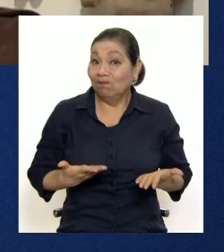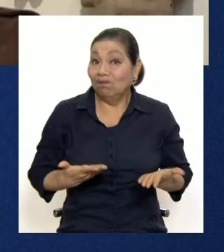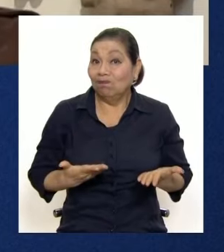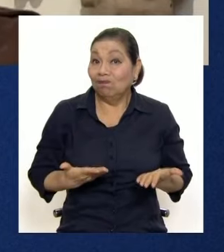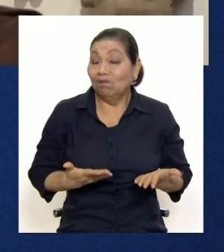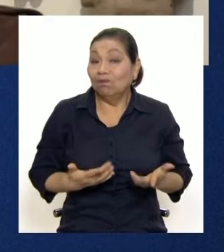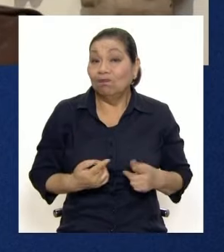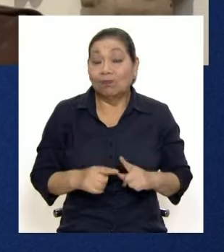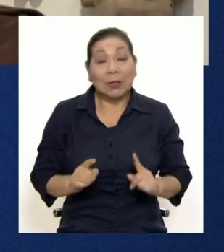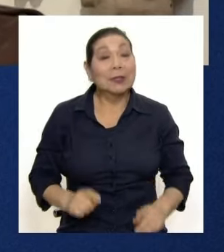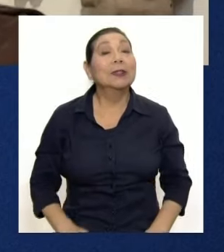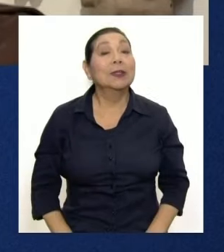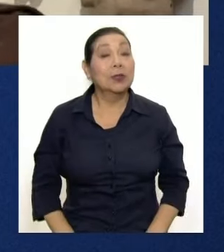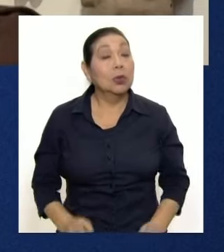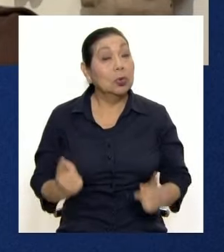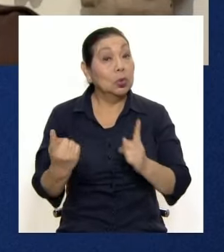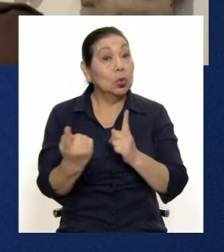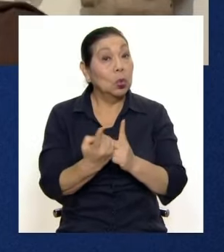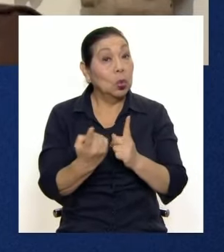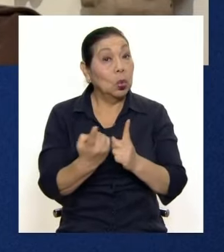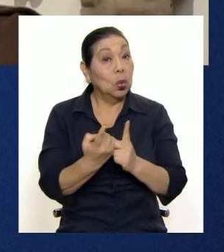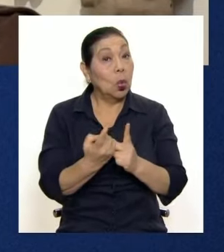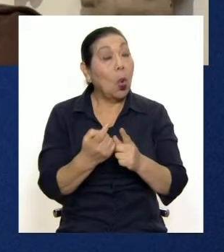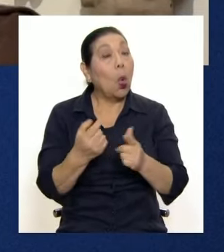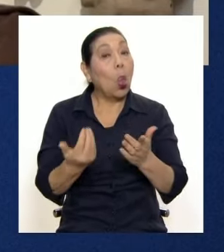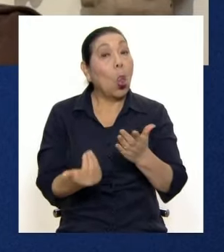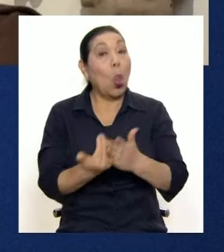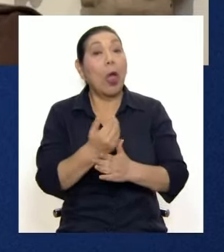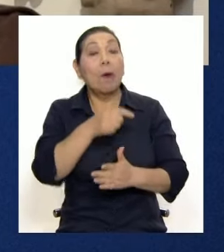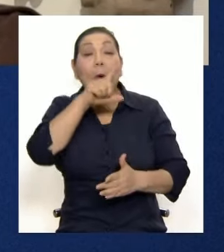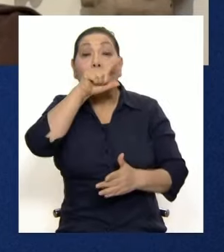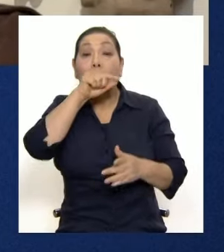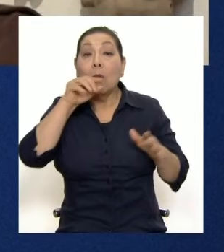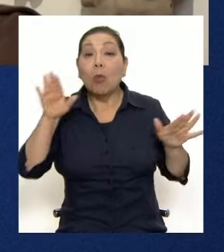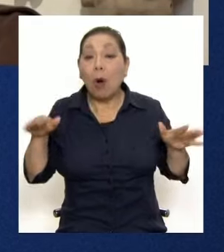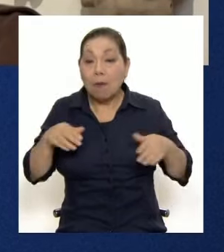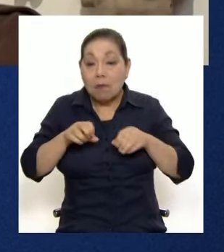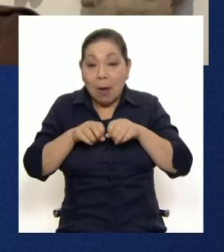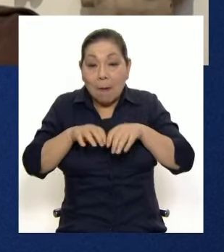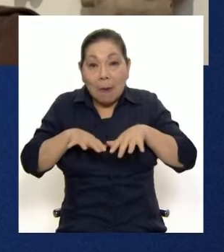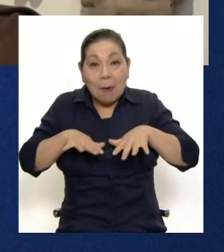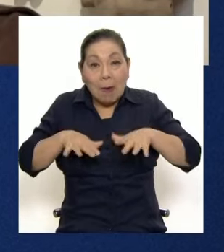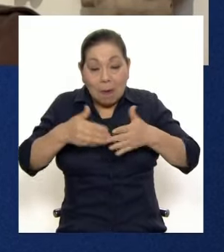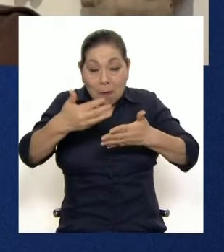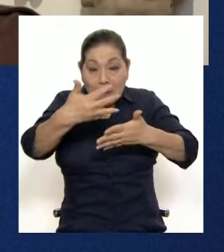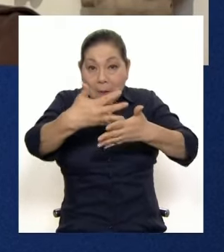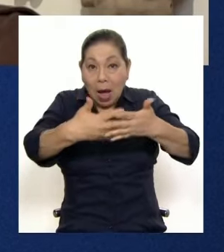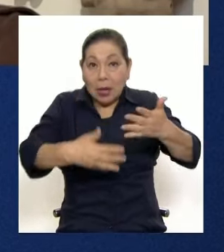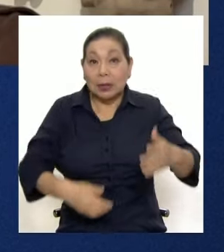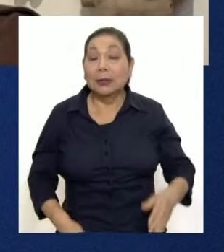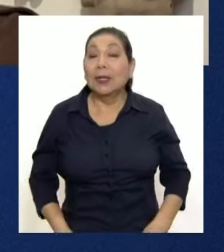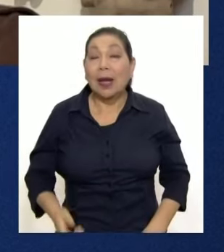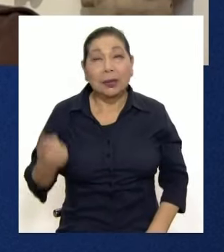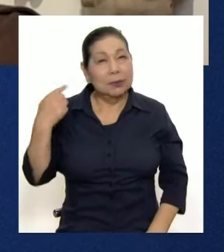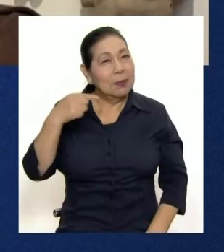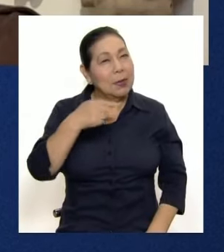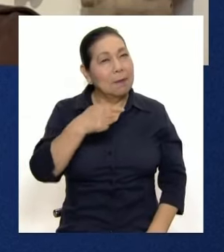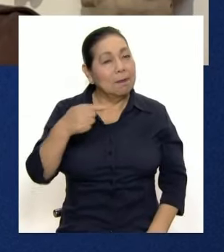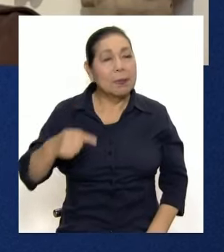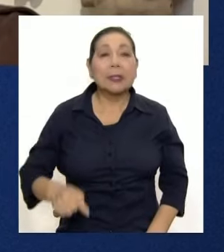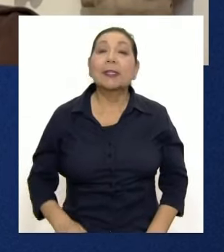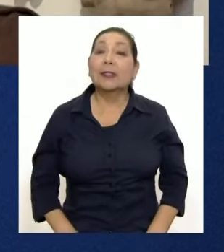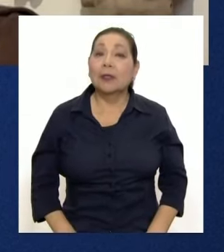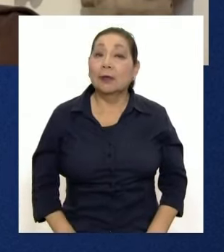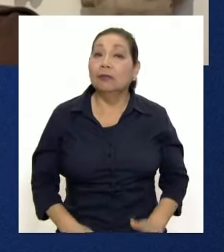que se va encontrando nuevos nuevas aves se va ampliando ese registro y la semana pasada